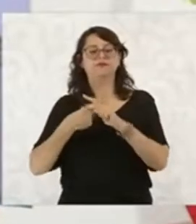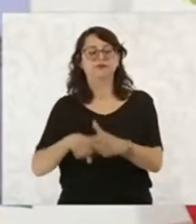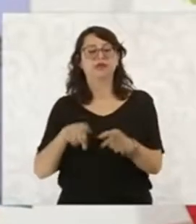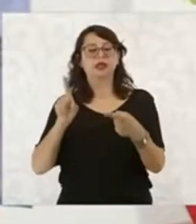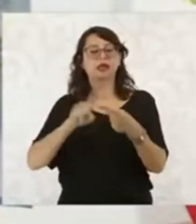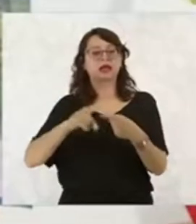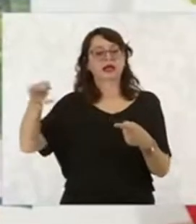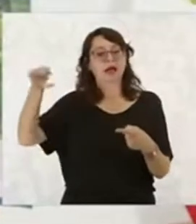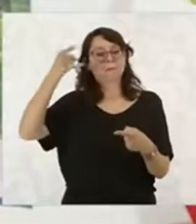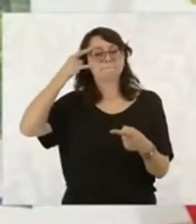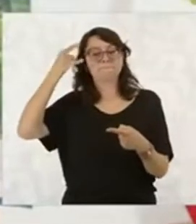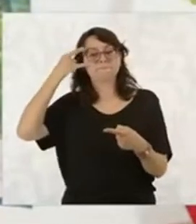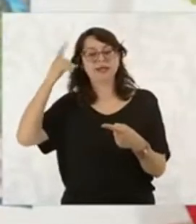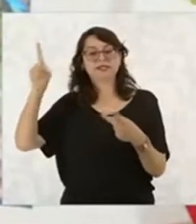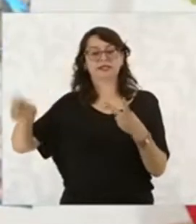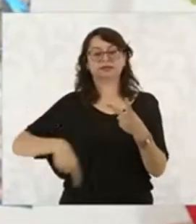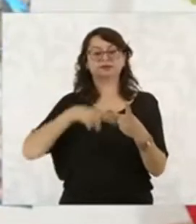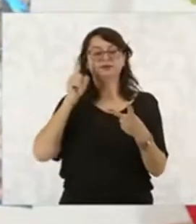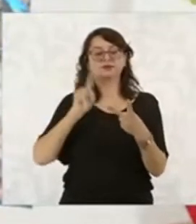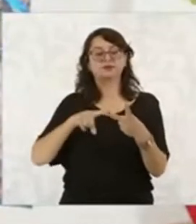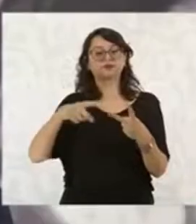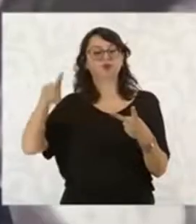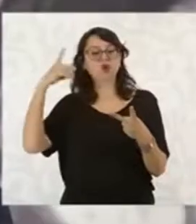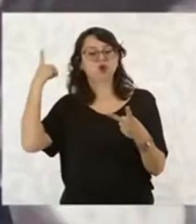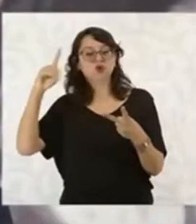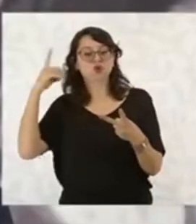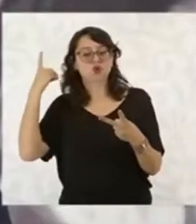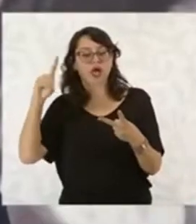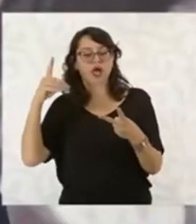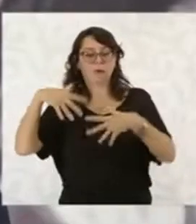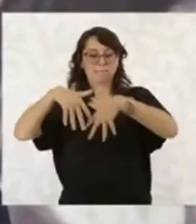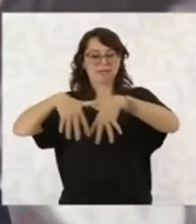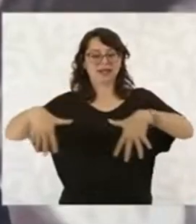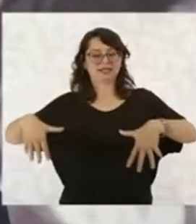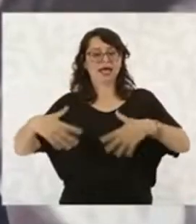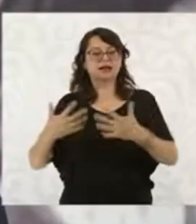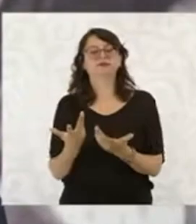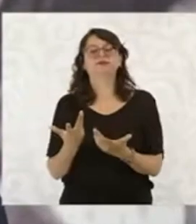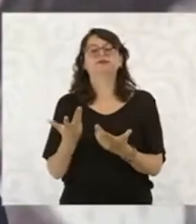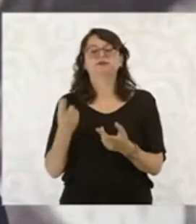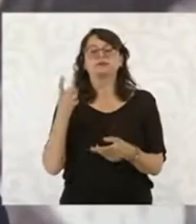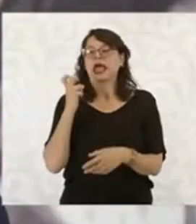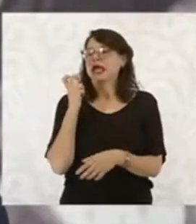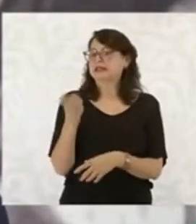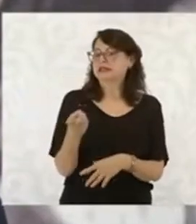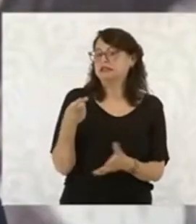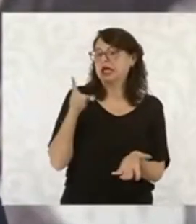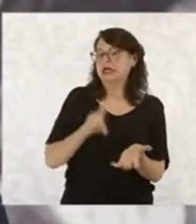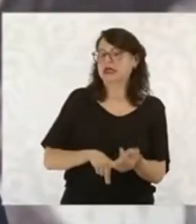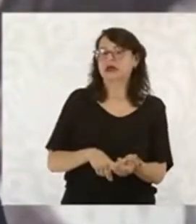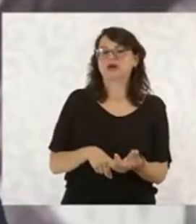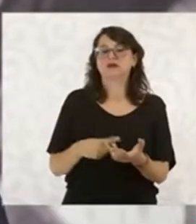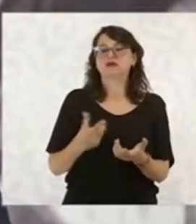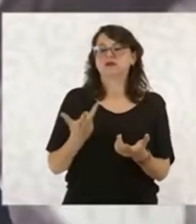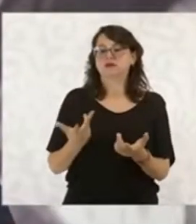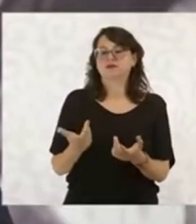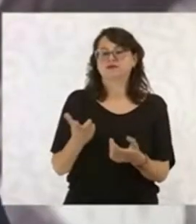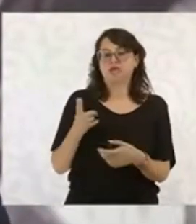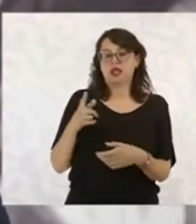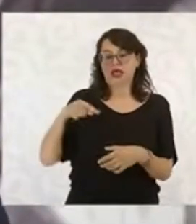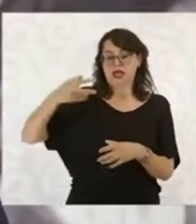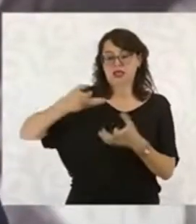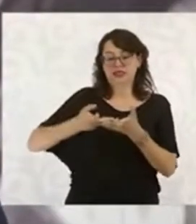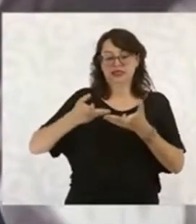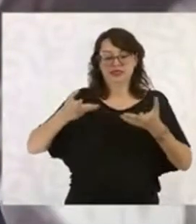Campeche, la presa Tunal 2 en Durango. Esta presa permitirá sustituir el 100% del agua